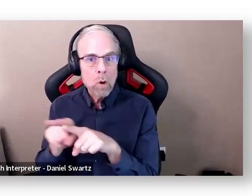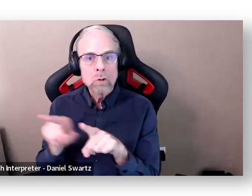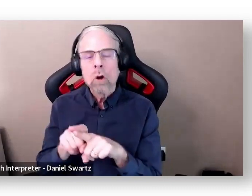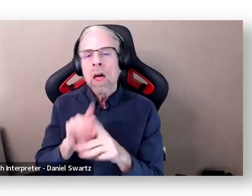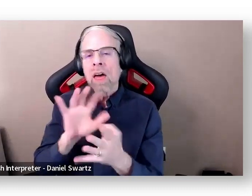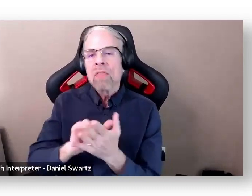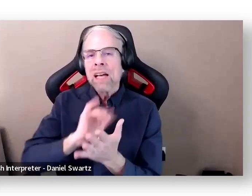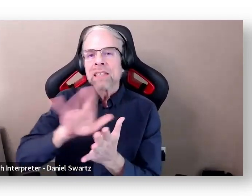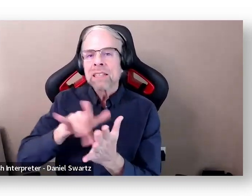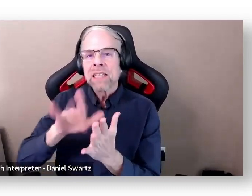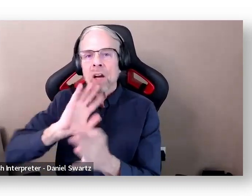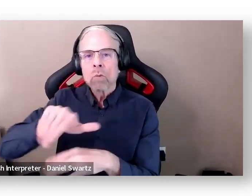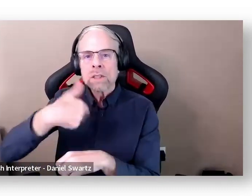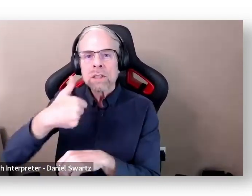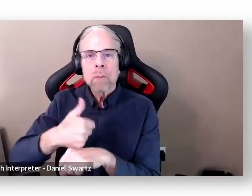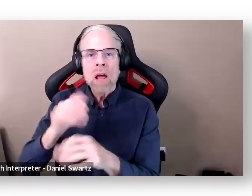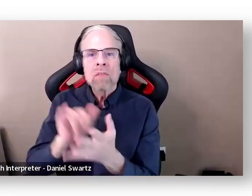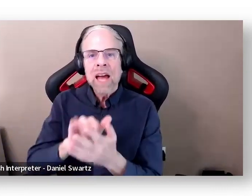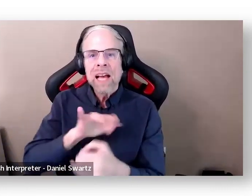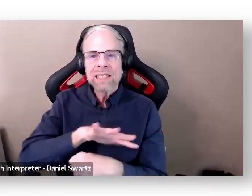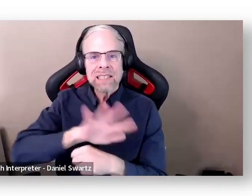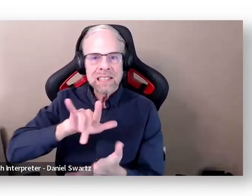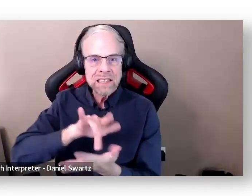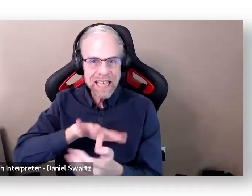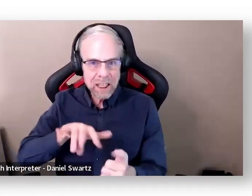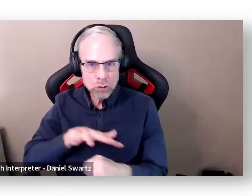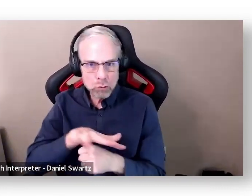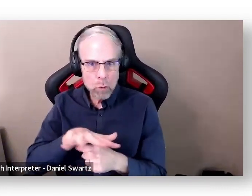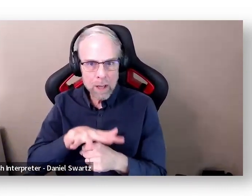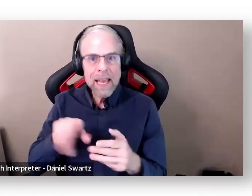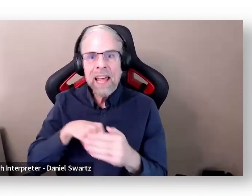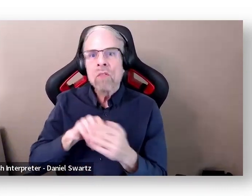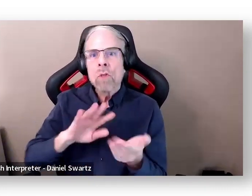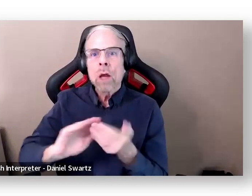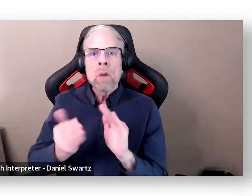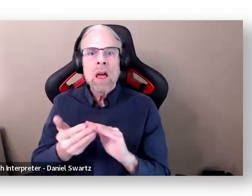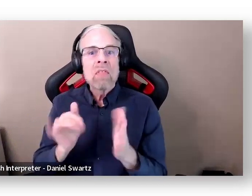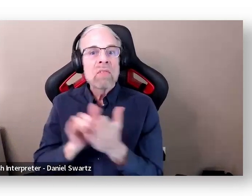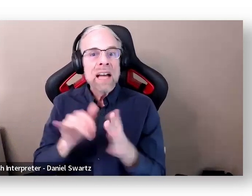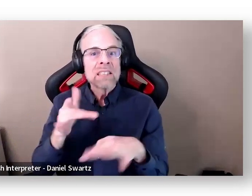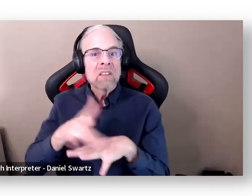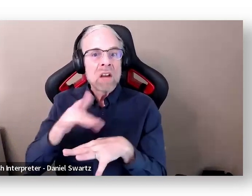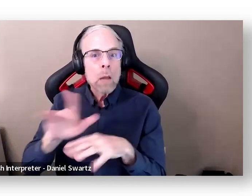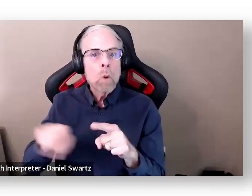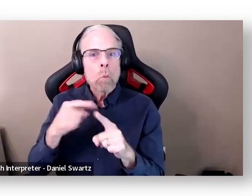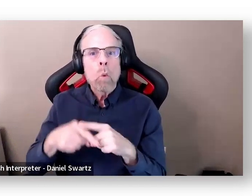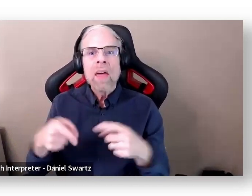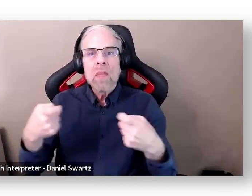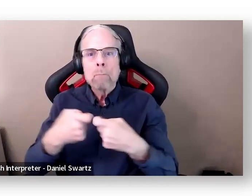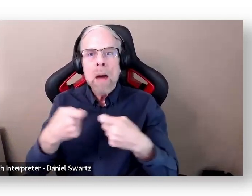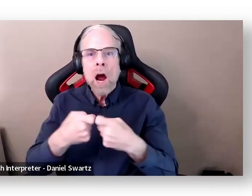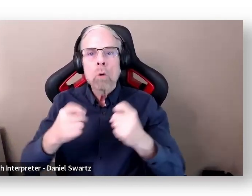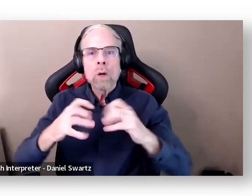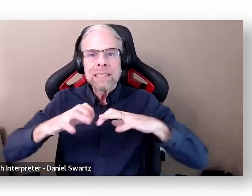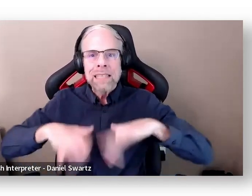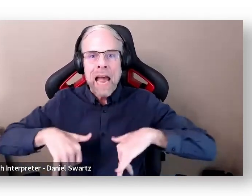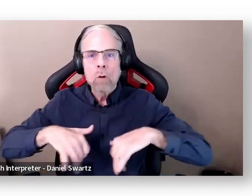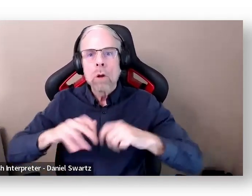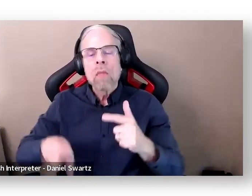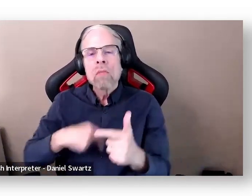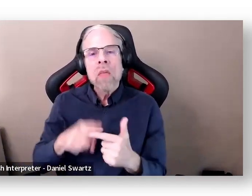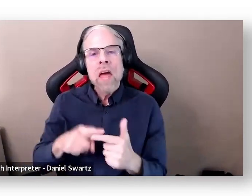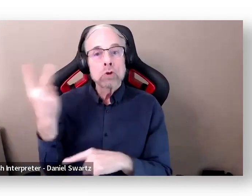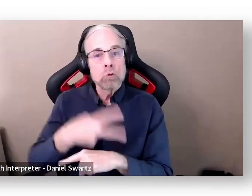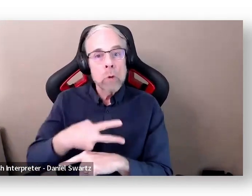información. Es un centro que nosotros vamos a establecer central que se necesita en la comunidad que está disponible